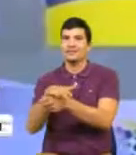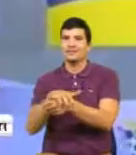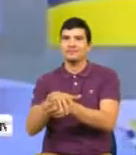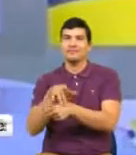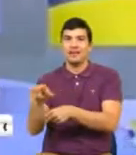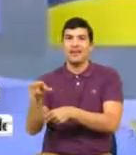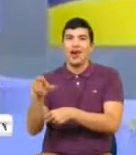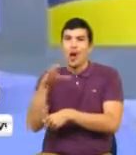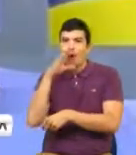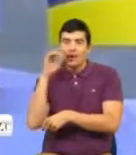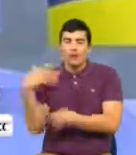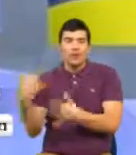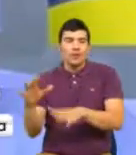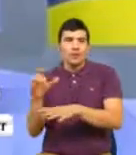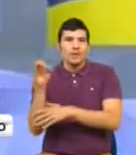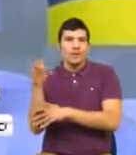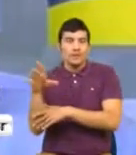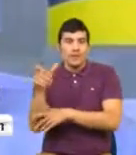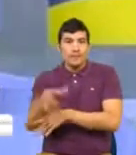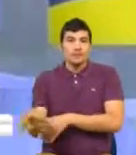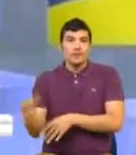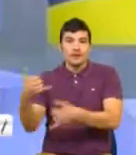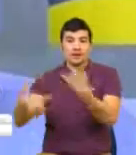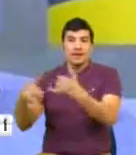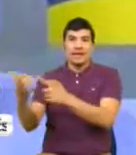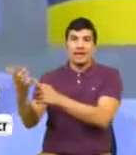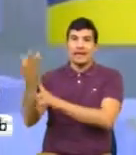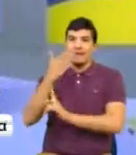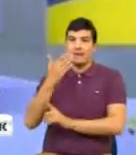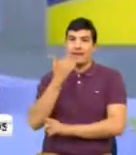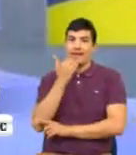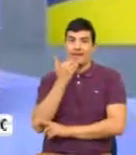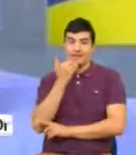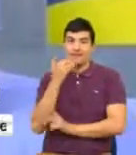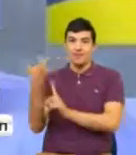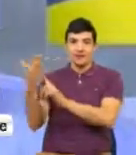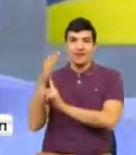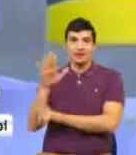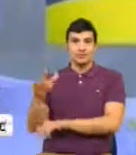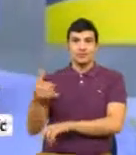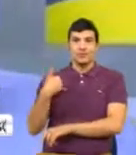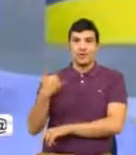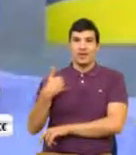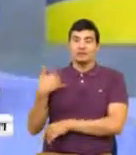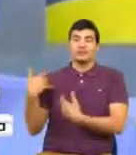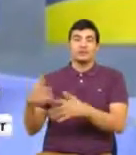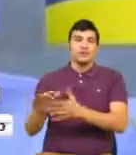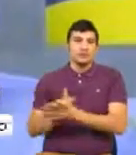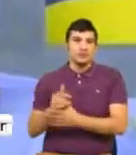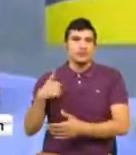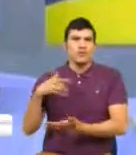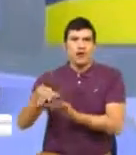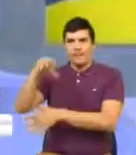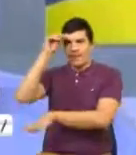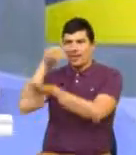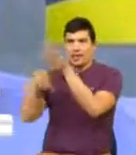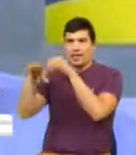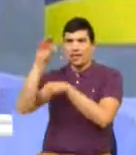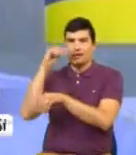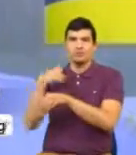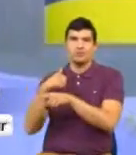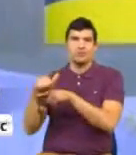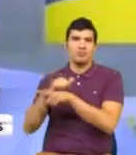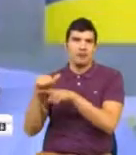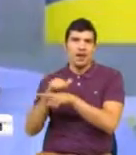jugador es un ejemplo para mí que soy más joven que él y bueno le aprendido mucho en los entrenamientos me